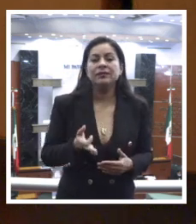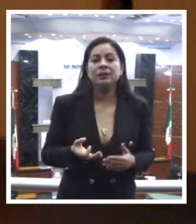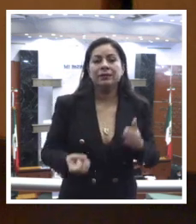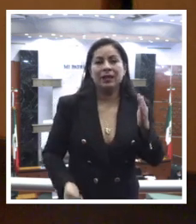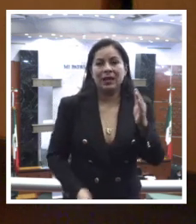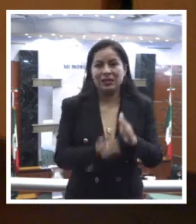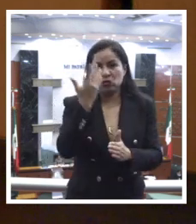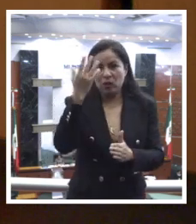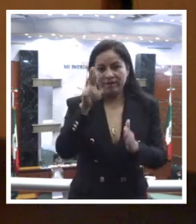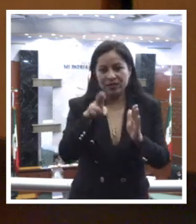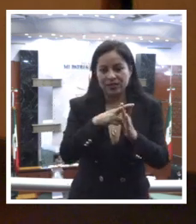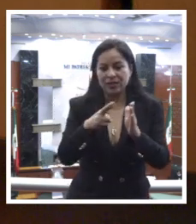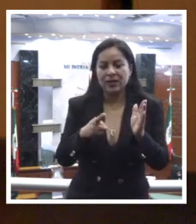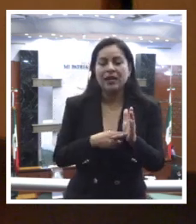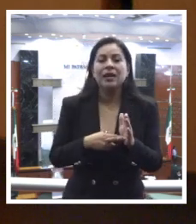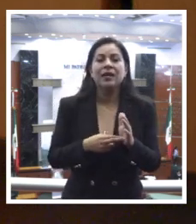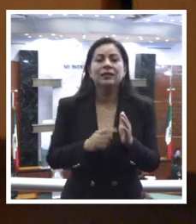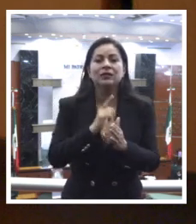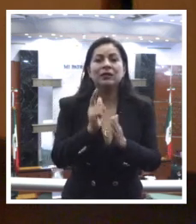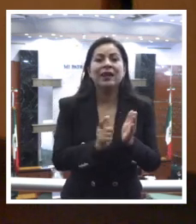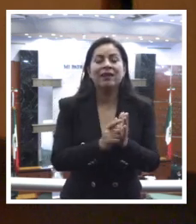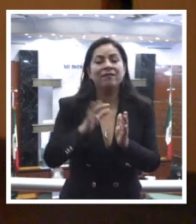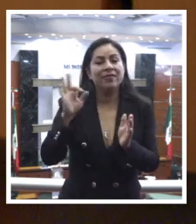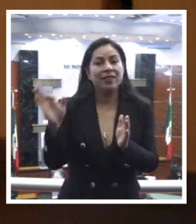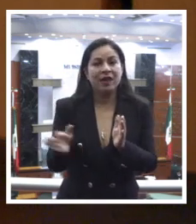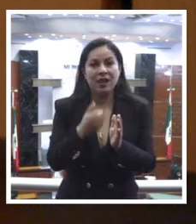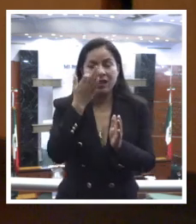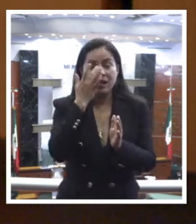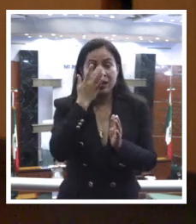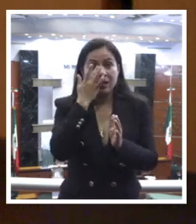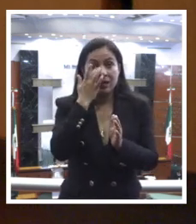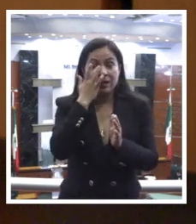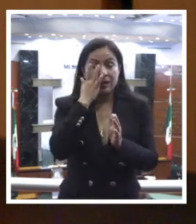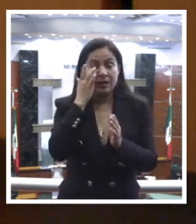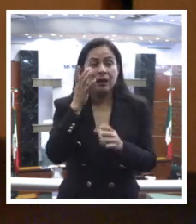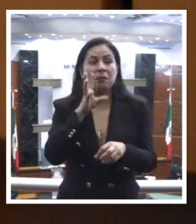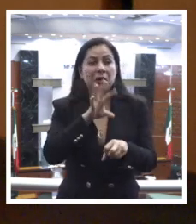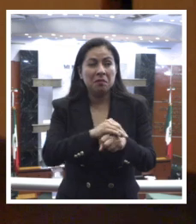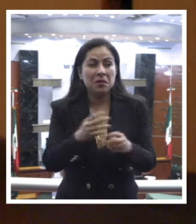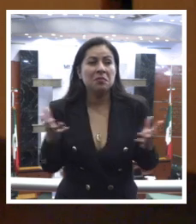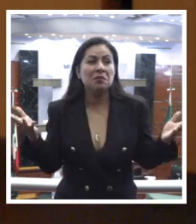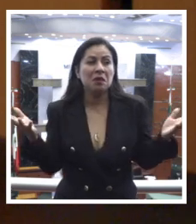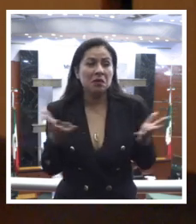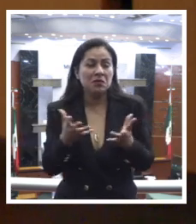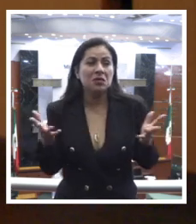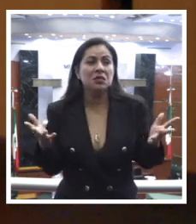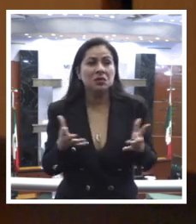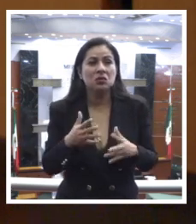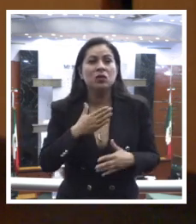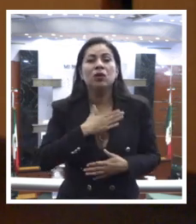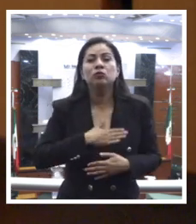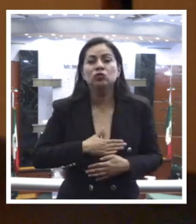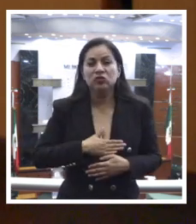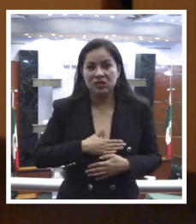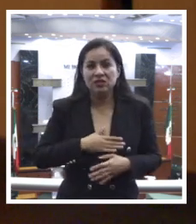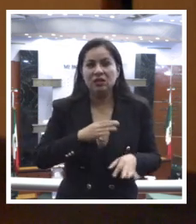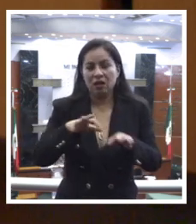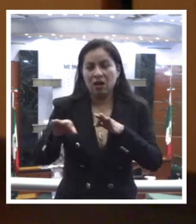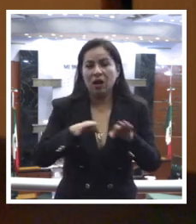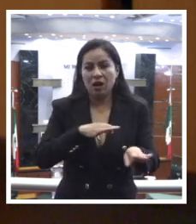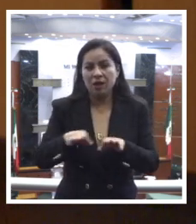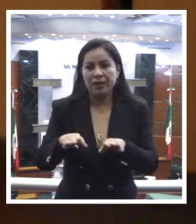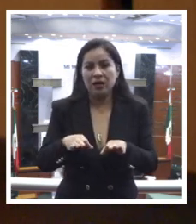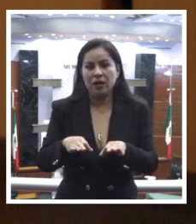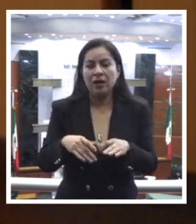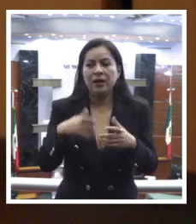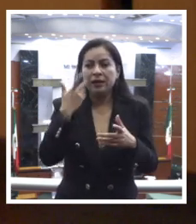nuevas reglas de una ley federal que permite pues asegurar una mayor justicia laboral.